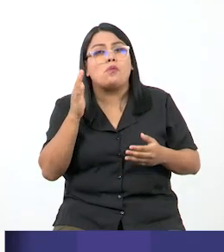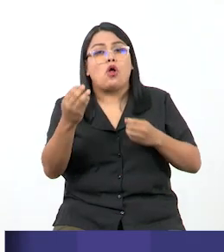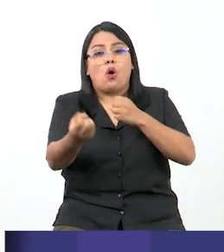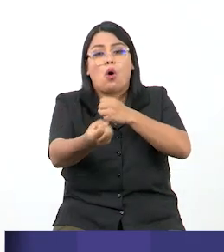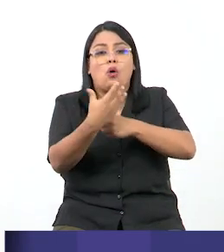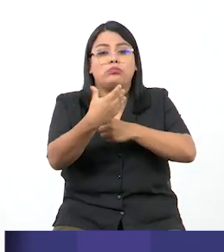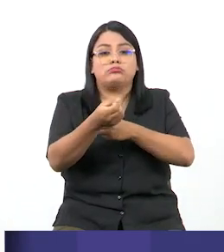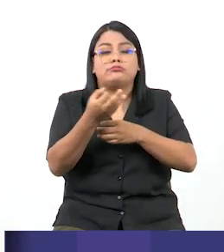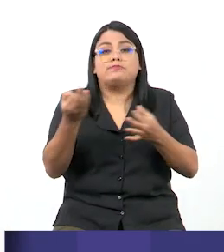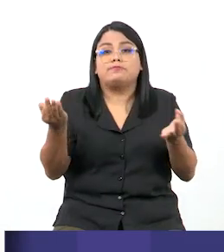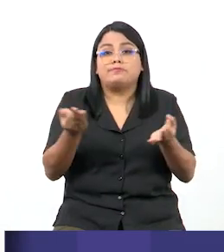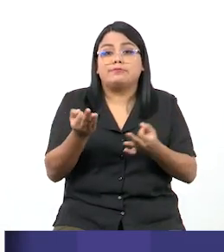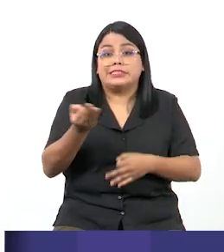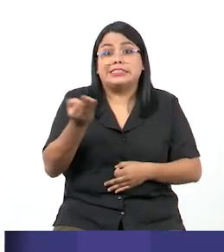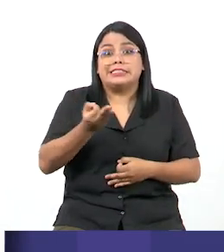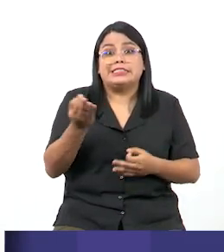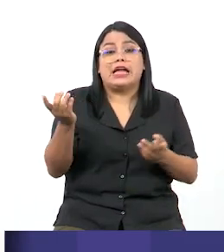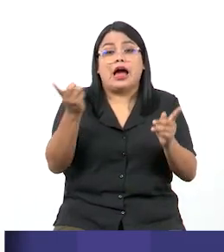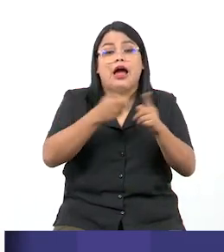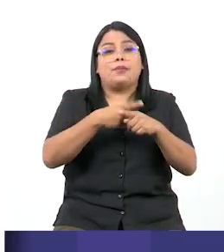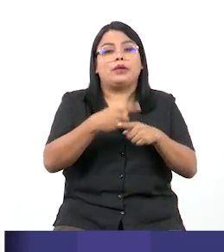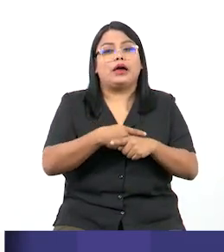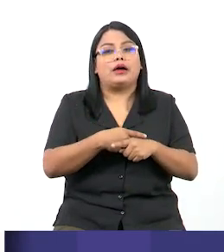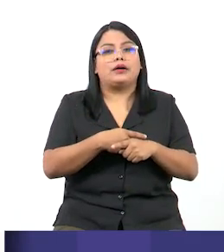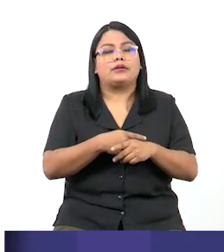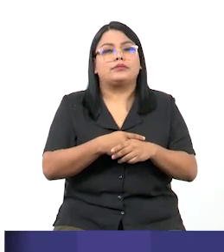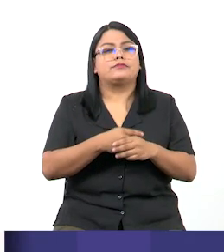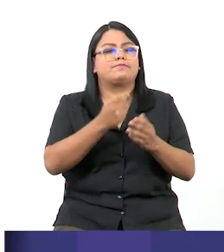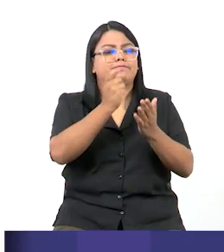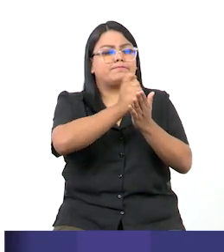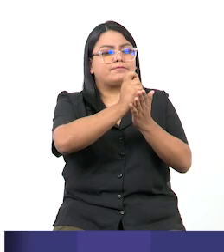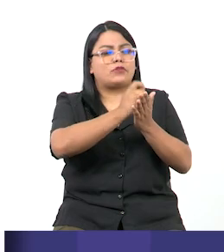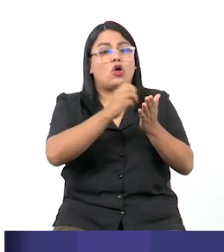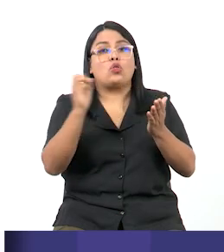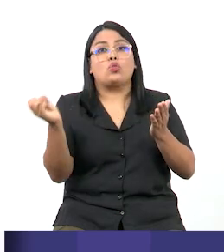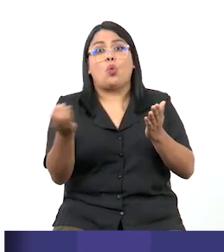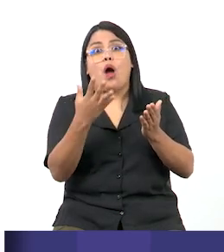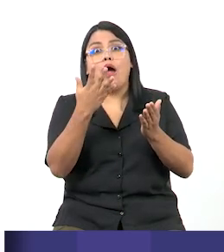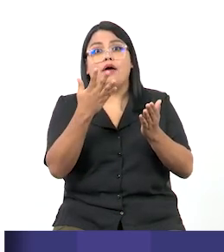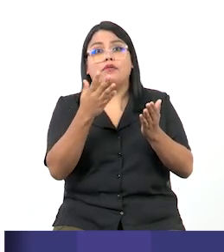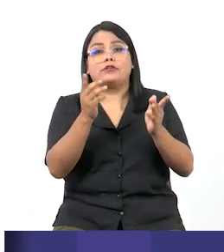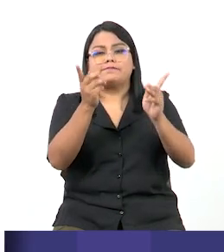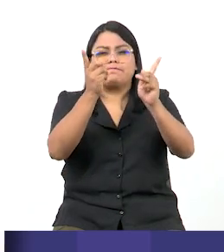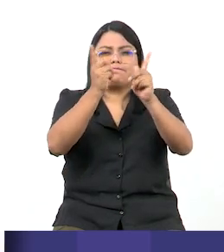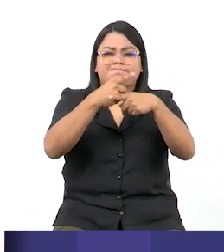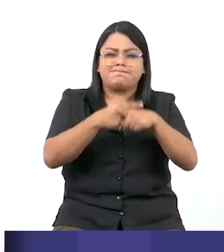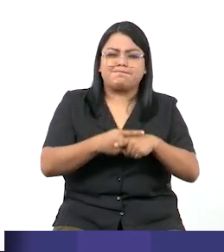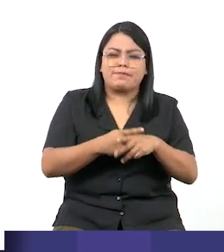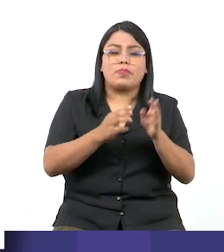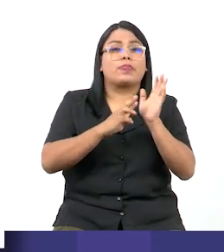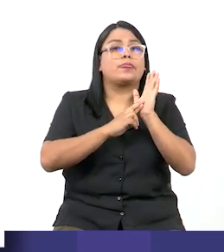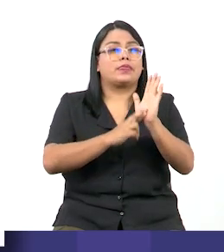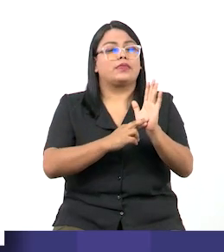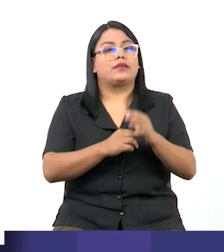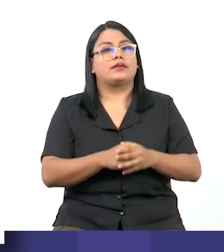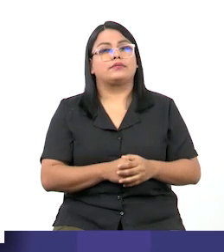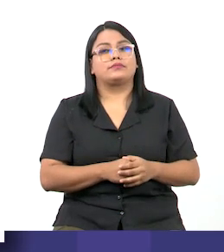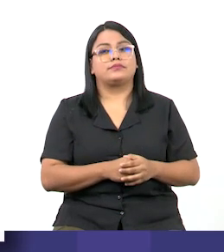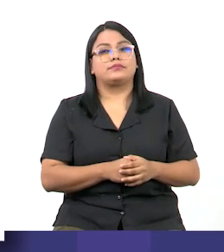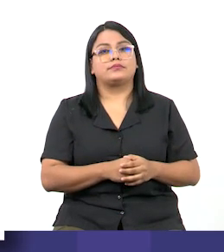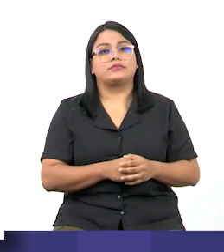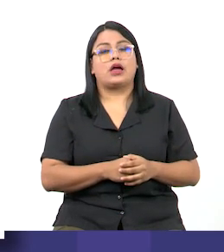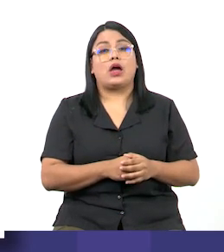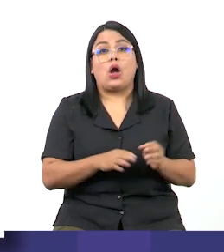un consenso sobre las sugerencias que debe hacer. Con todo esto deberá escribir una nueva versión y presentarla a